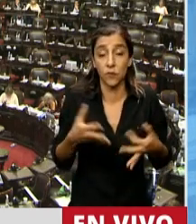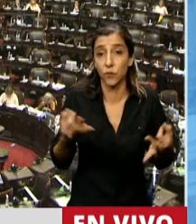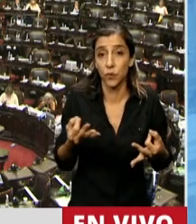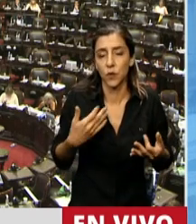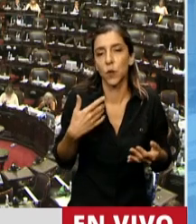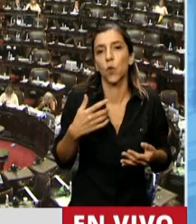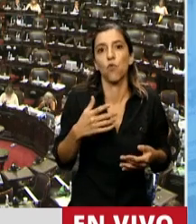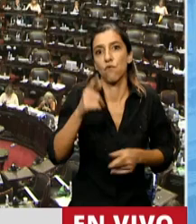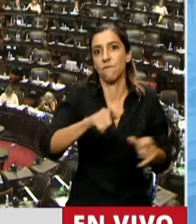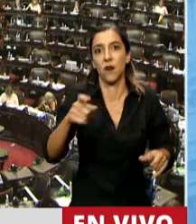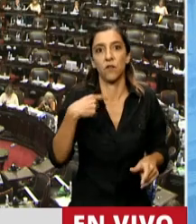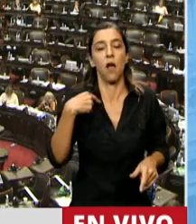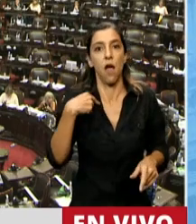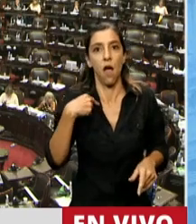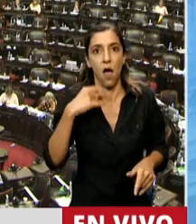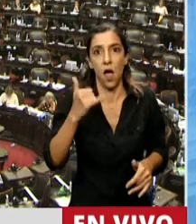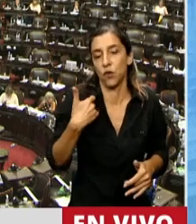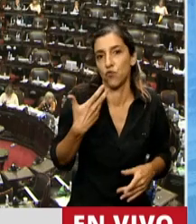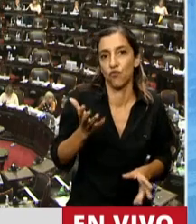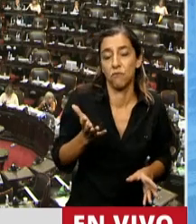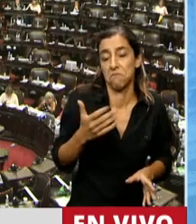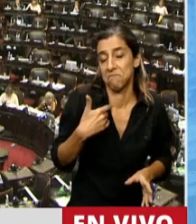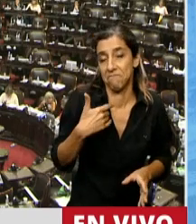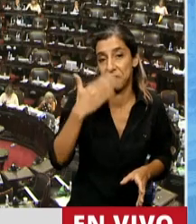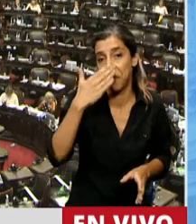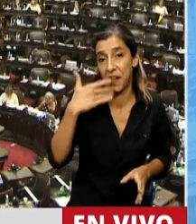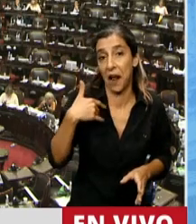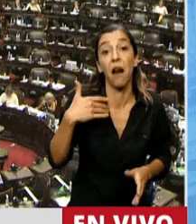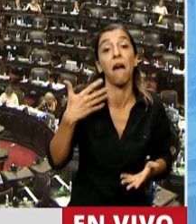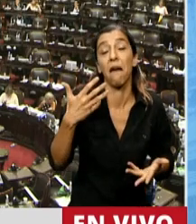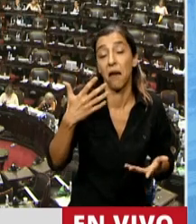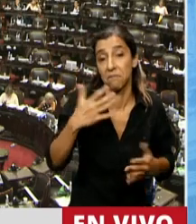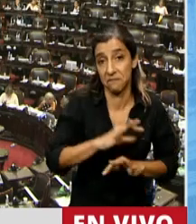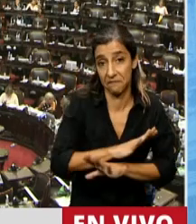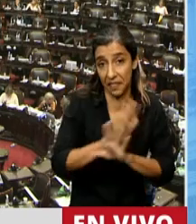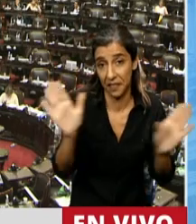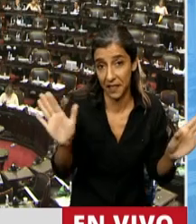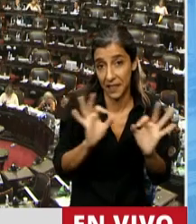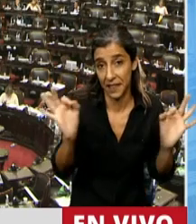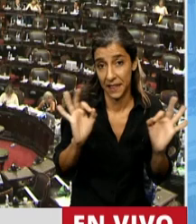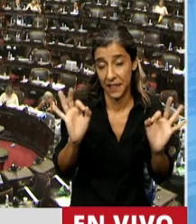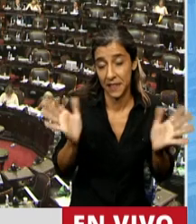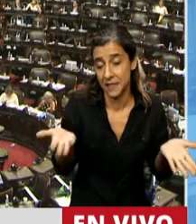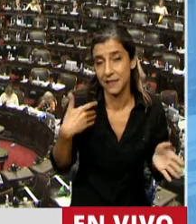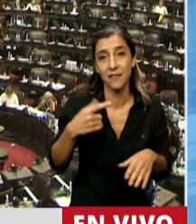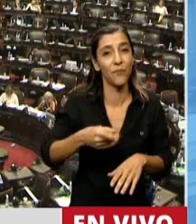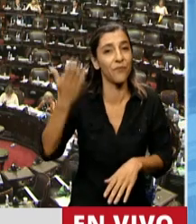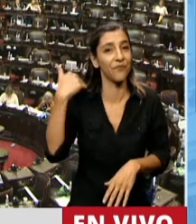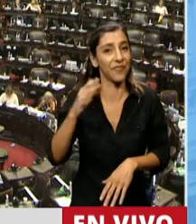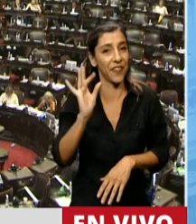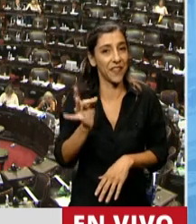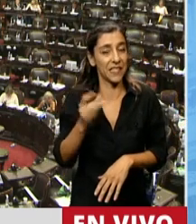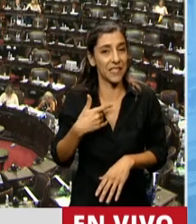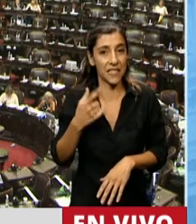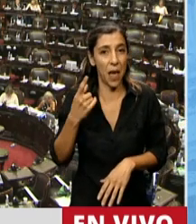mucha expectativa, pero esta expectativa duró poco. Como todos sabemos, en diciembre una de las primeras medidas fue